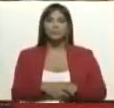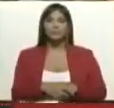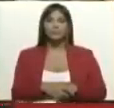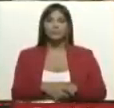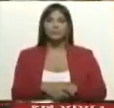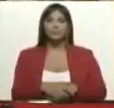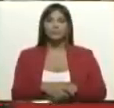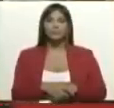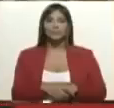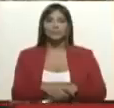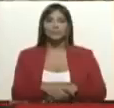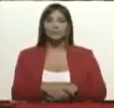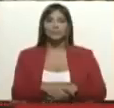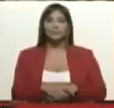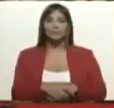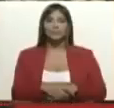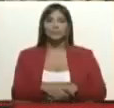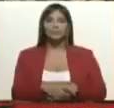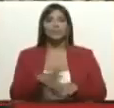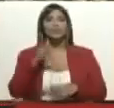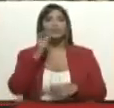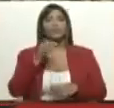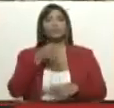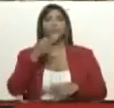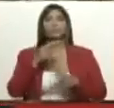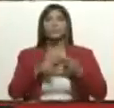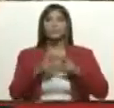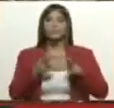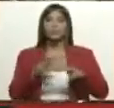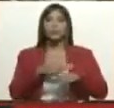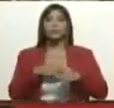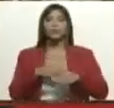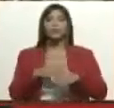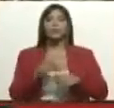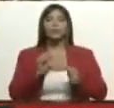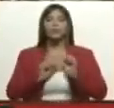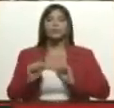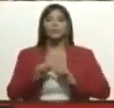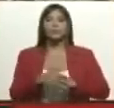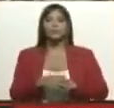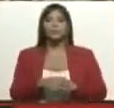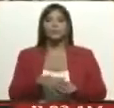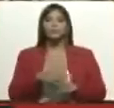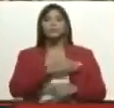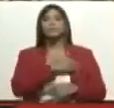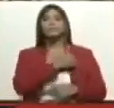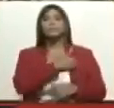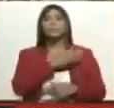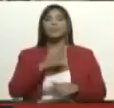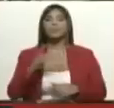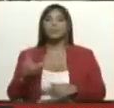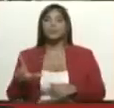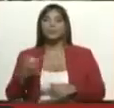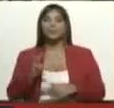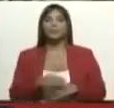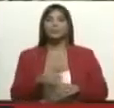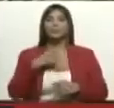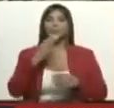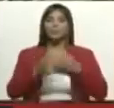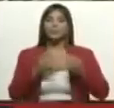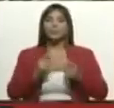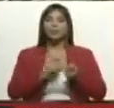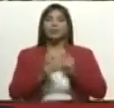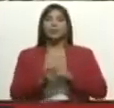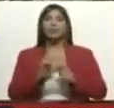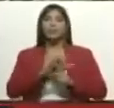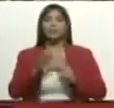vicepresidente sectorial de Soberanía Política, Seguridad y Paz y ministro del Poder Popular para la Defensa, general en jefe Vladimir Padrino López, recordando el cambio